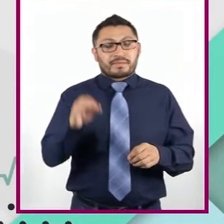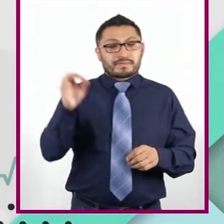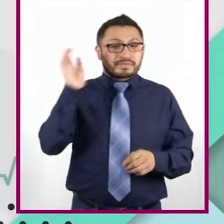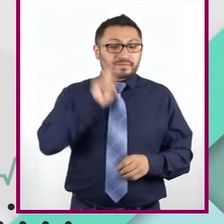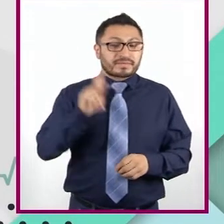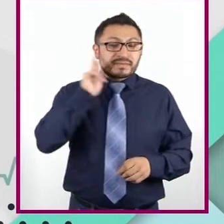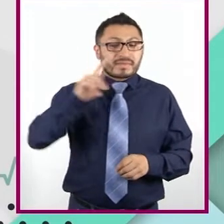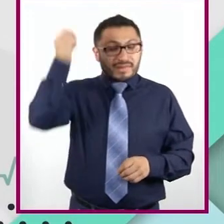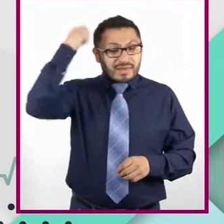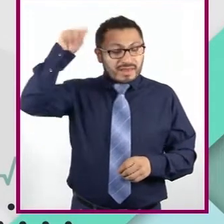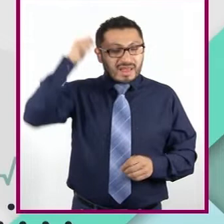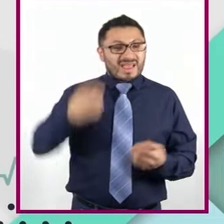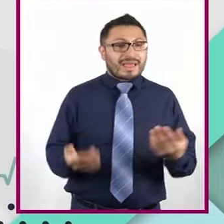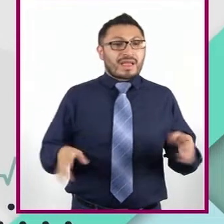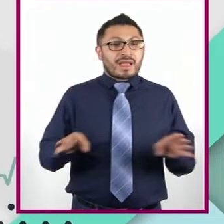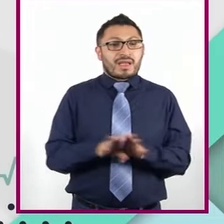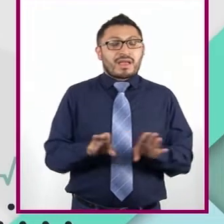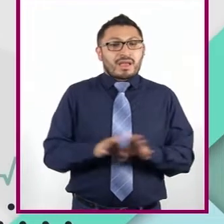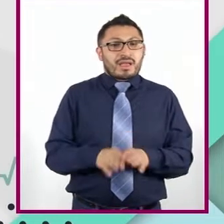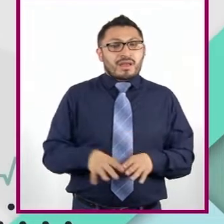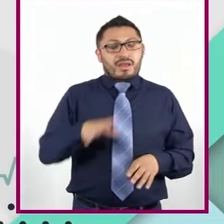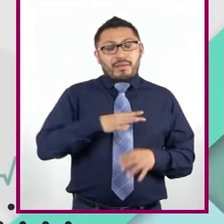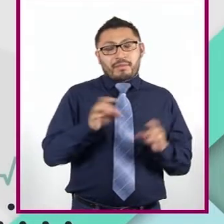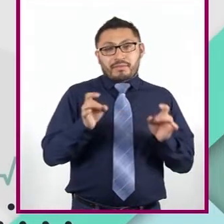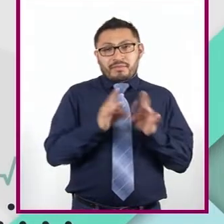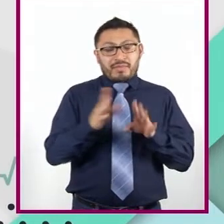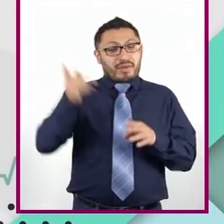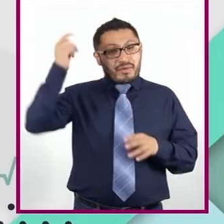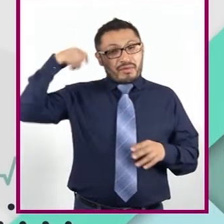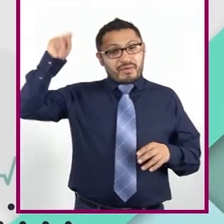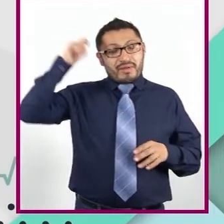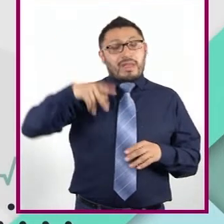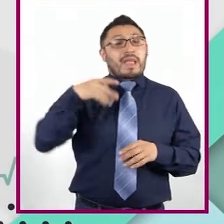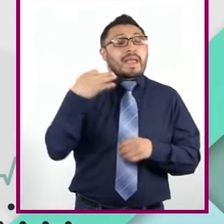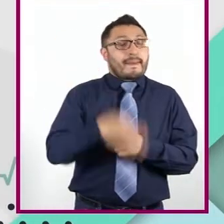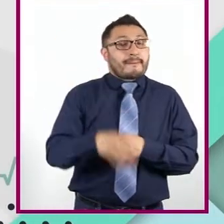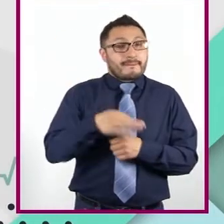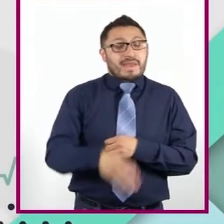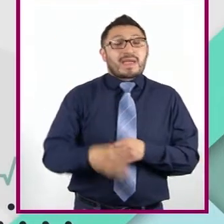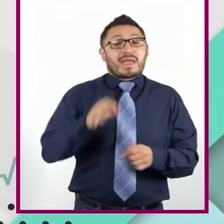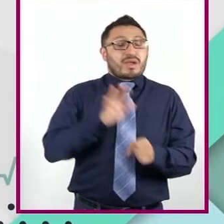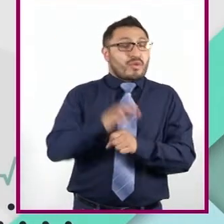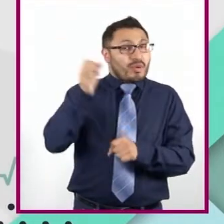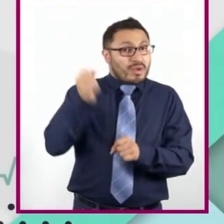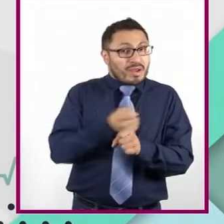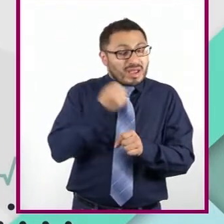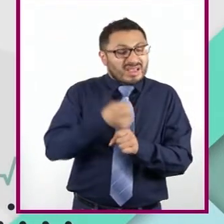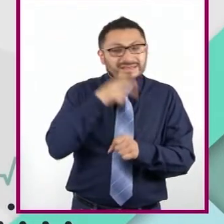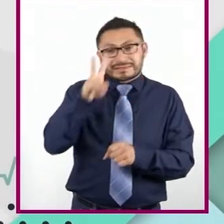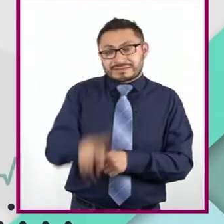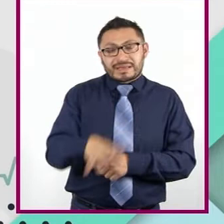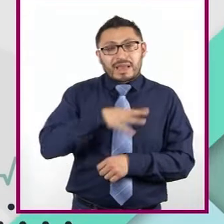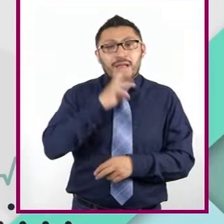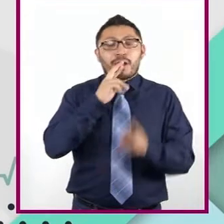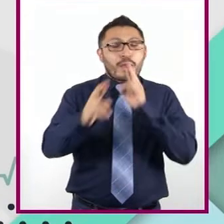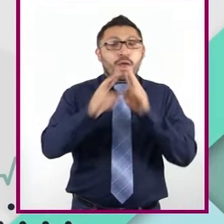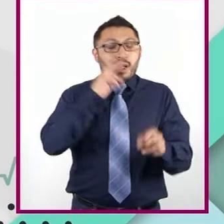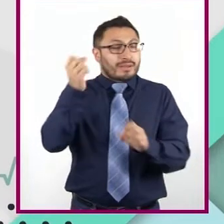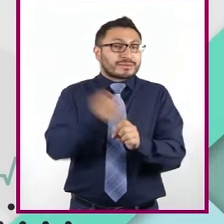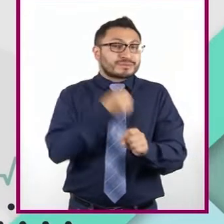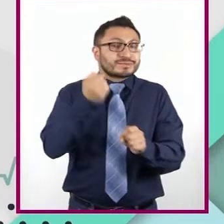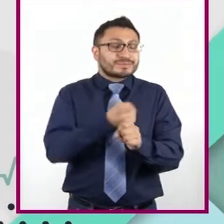teórica se basa precisamente en una situación teórica, mientras que la frecuencial es el resultado de la